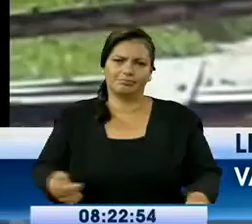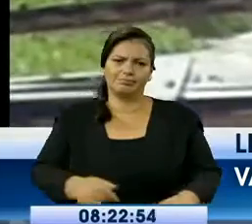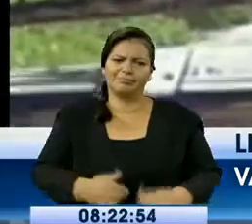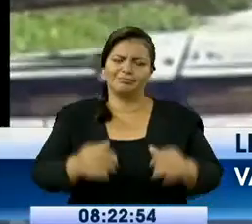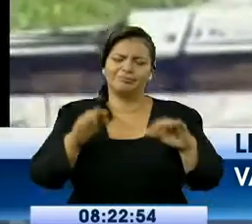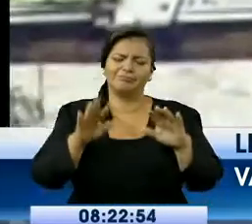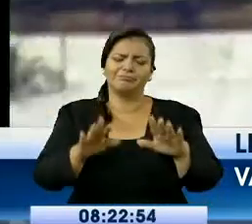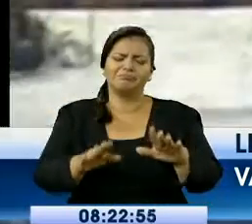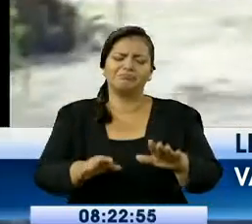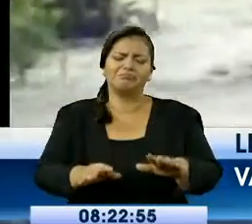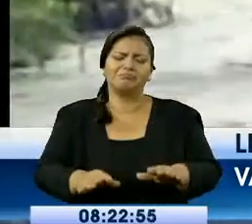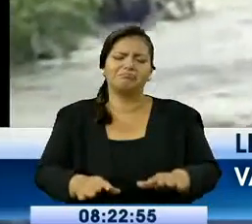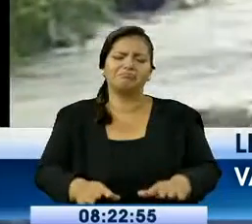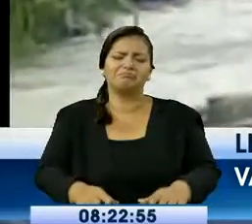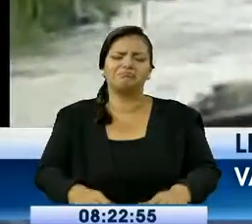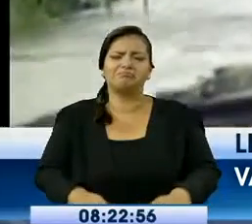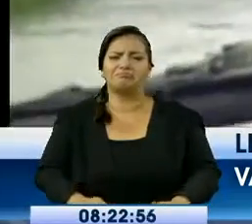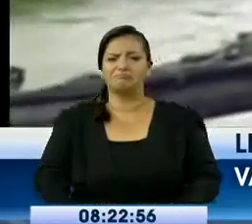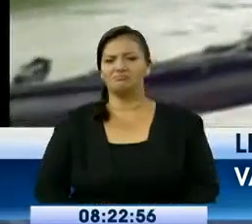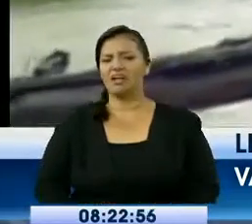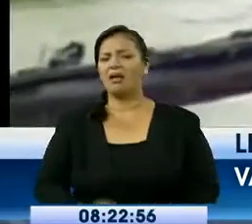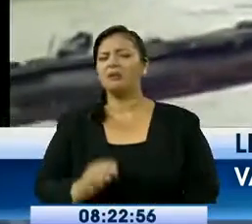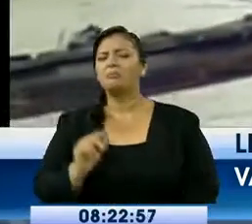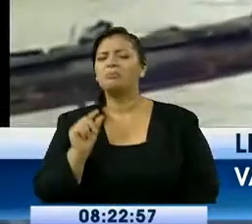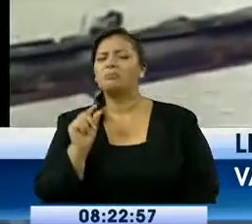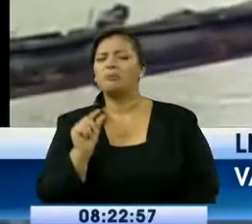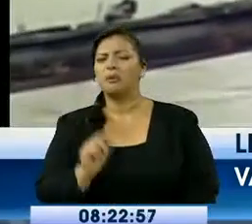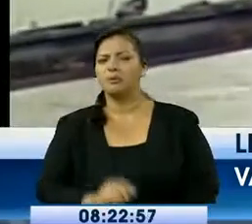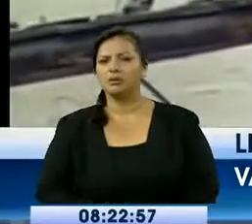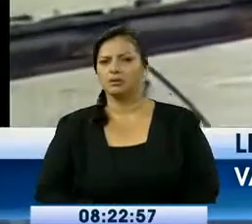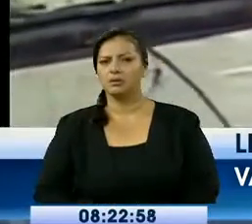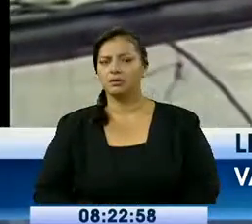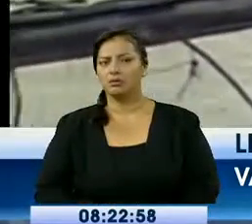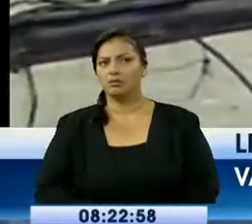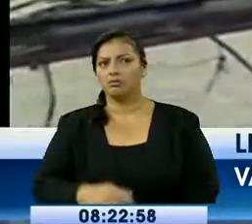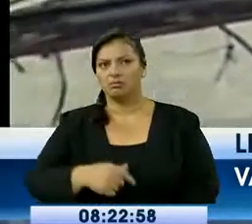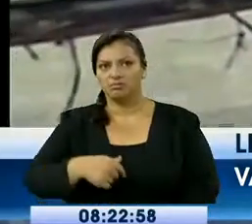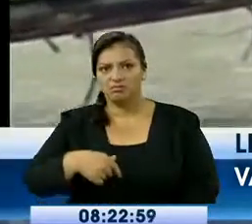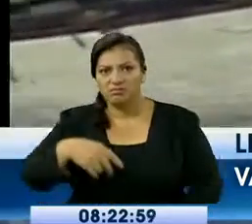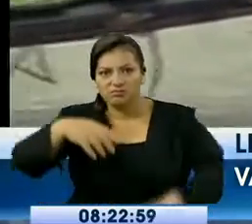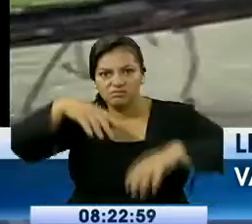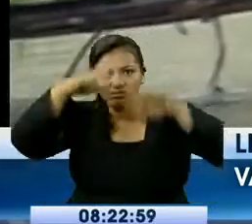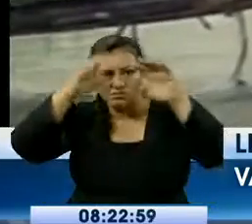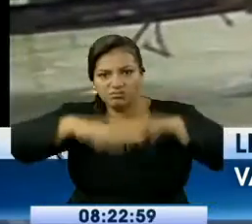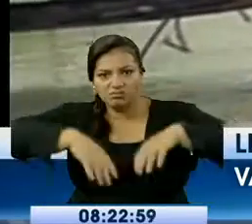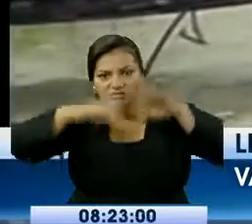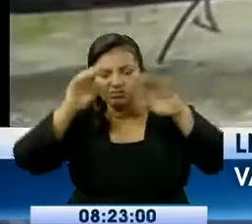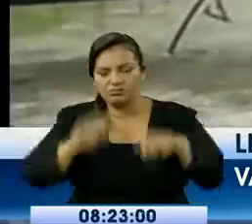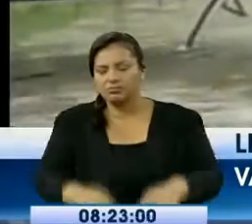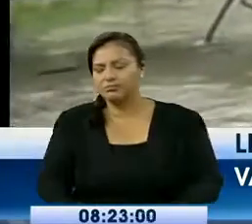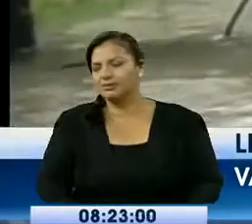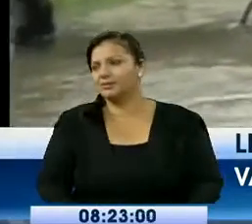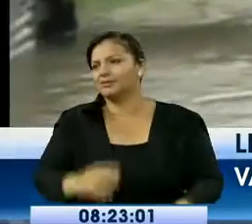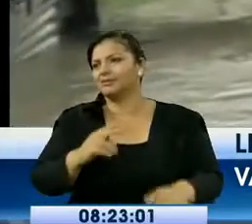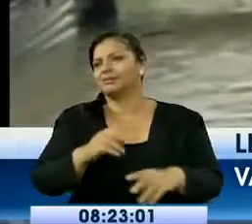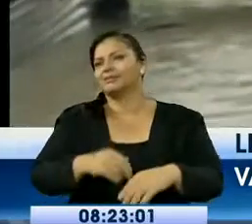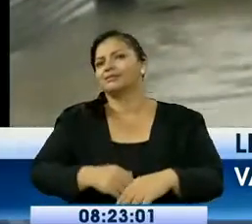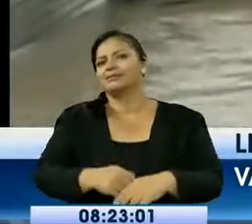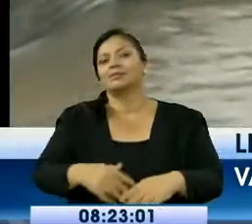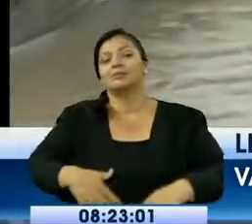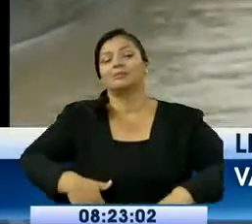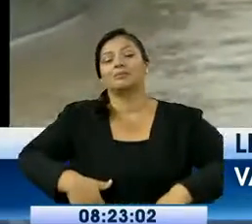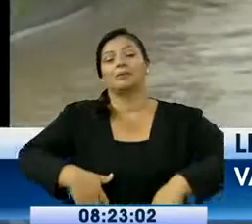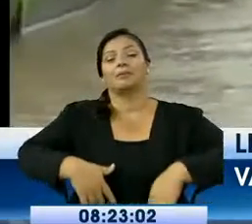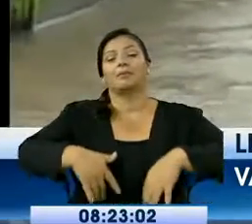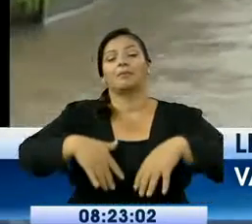esto cuando llueve duro, esto es lo primero, es una corriente que baja, que da hasta miedo salir a la calle. Ok, perfecto. Ahora vamos